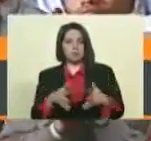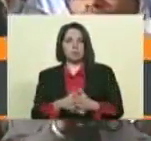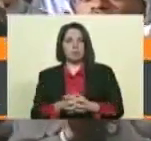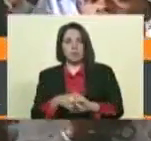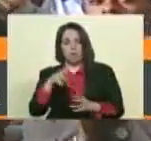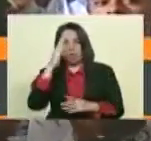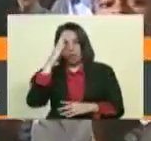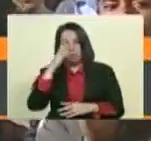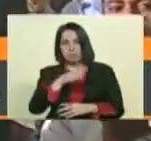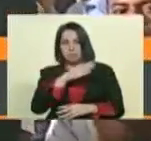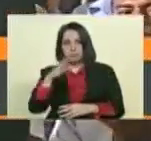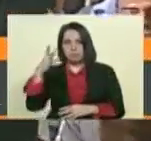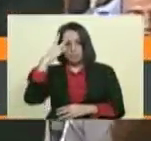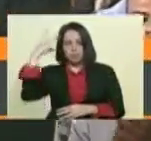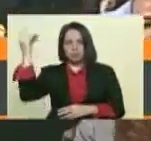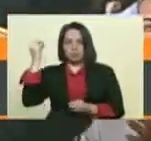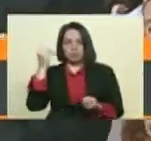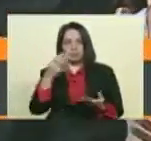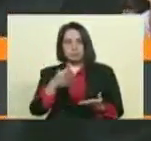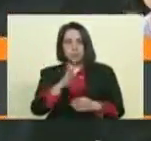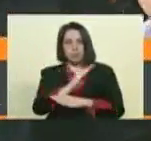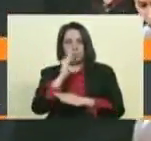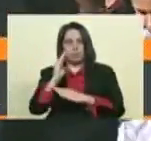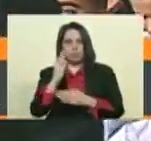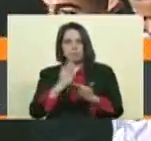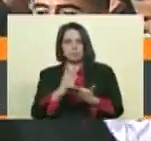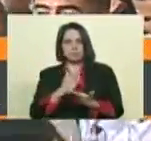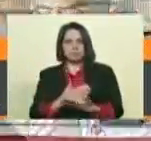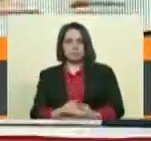Dios los bendiga y los proteja.